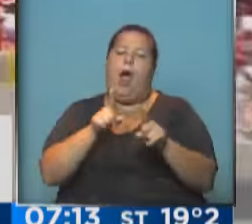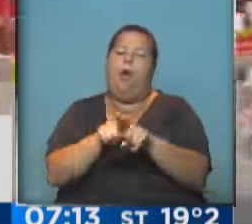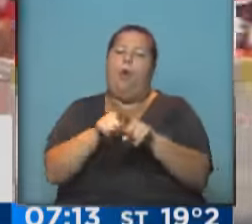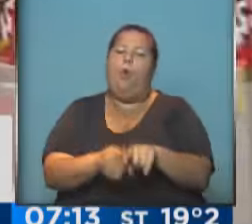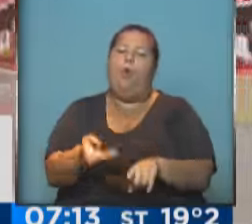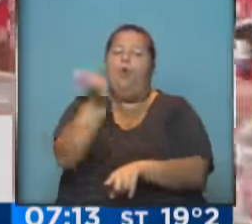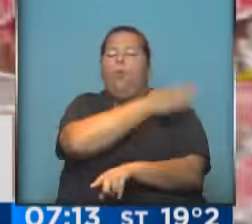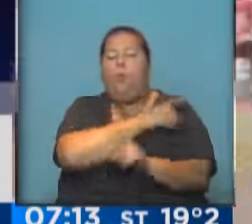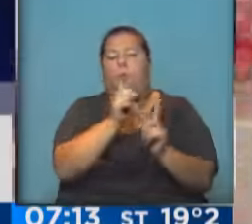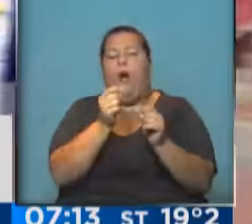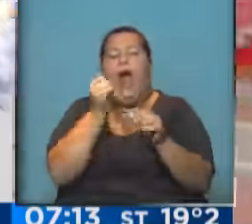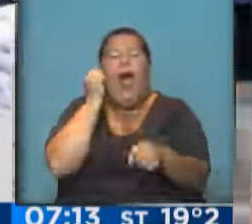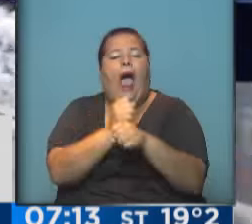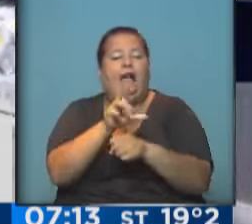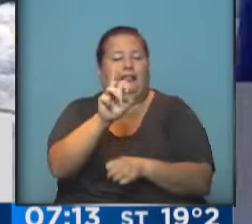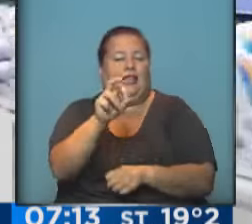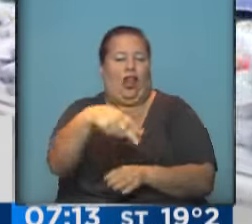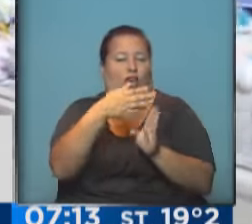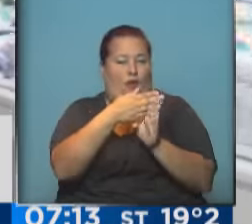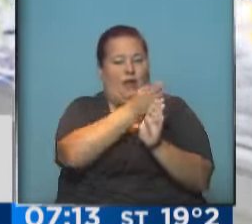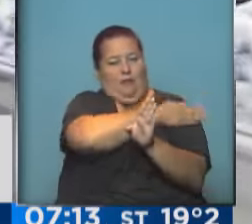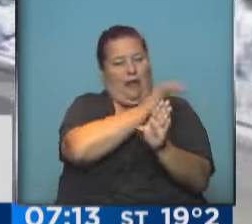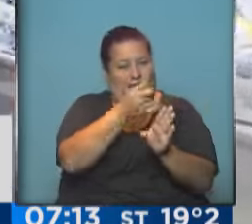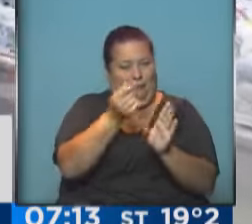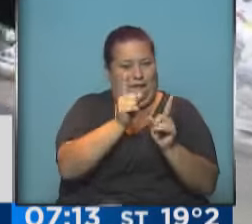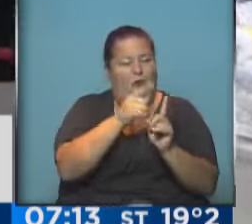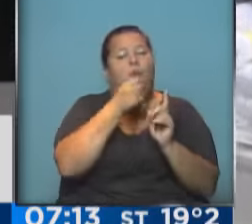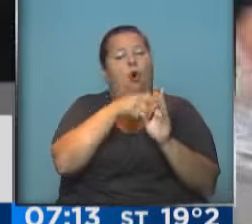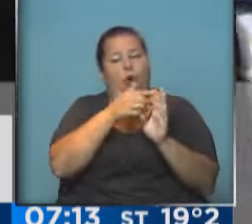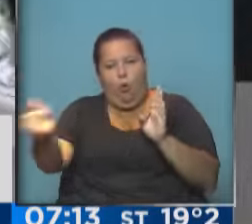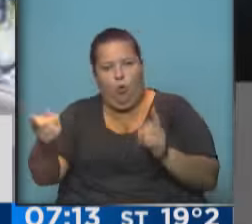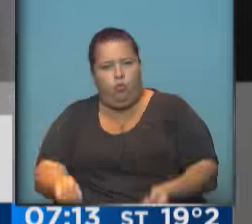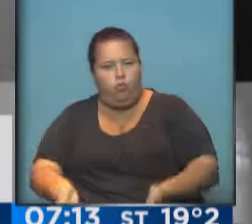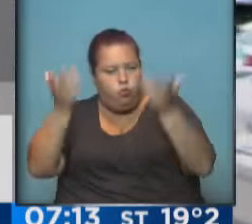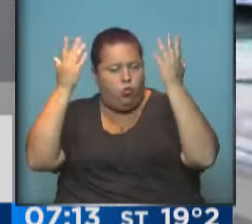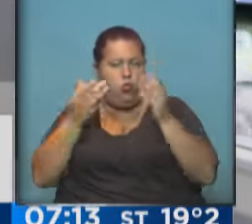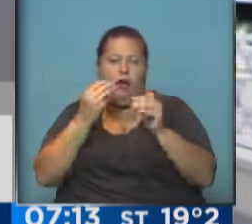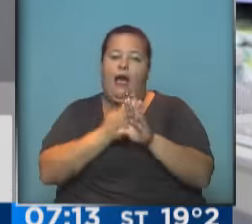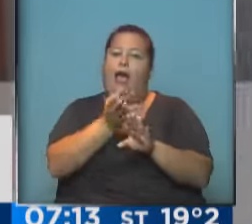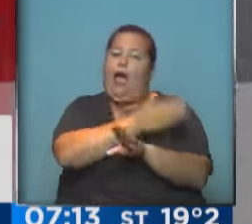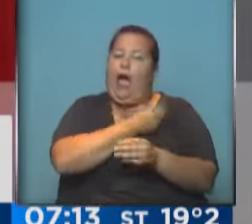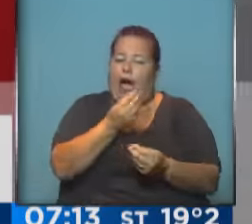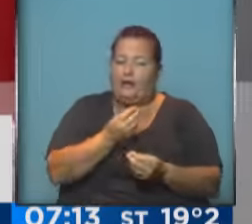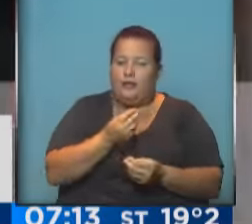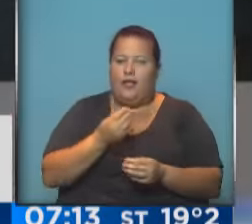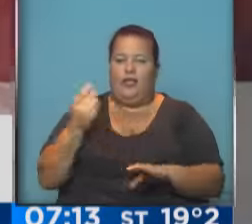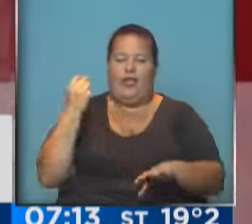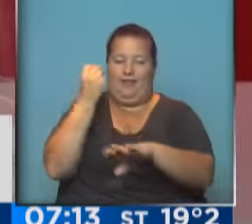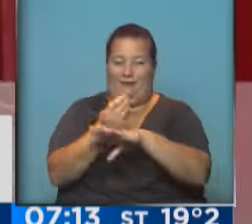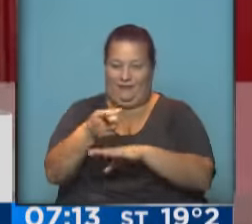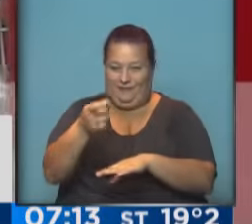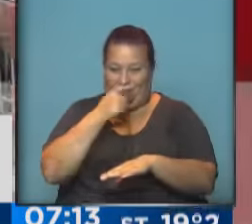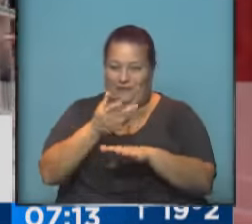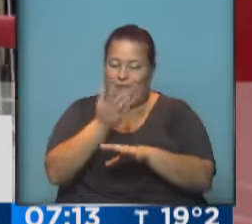volvamos por lo menos al 30 de noviembre por los aumentos que se habían dado previo a la toma de posesión de